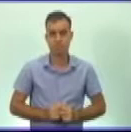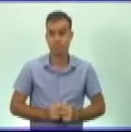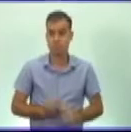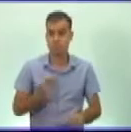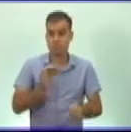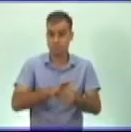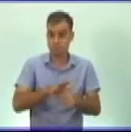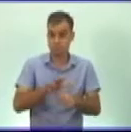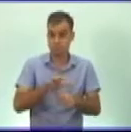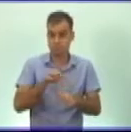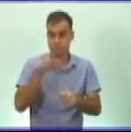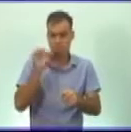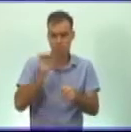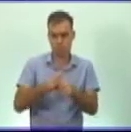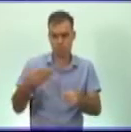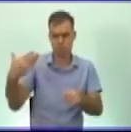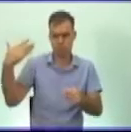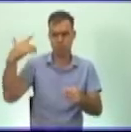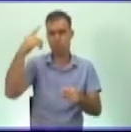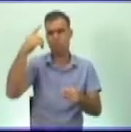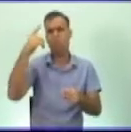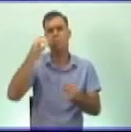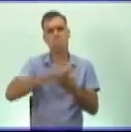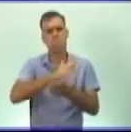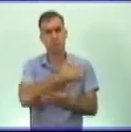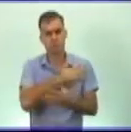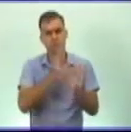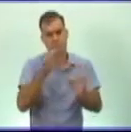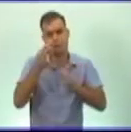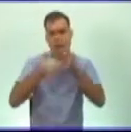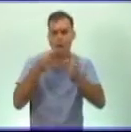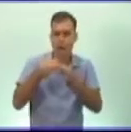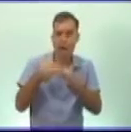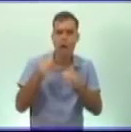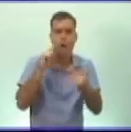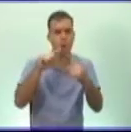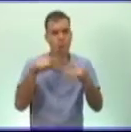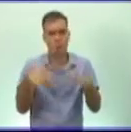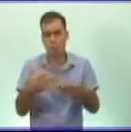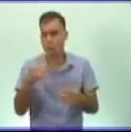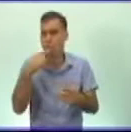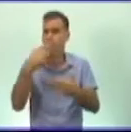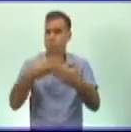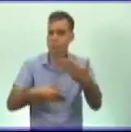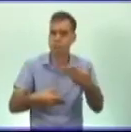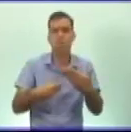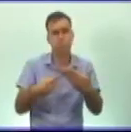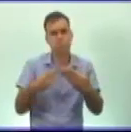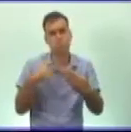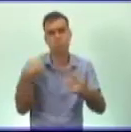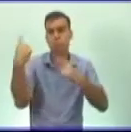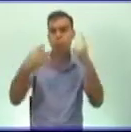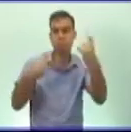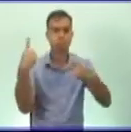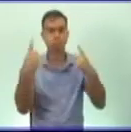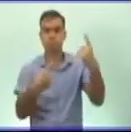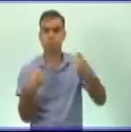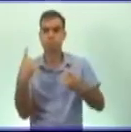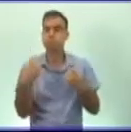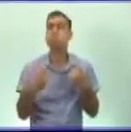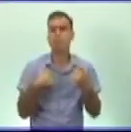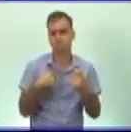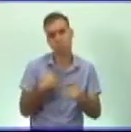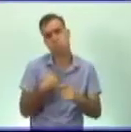estas transmisiones hicimos alusión a lo mismo, pero bueno, ha habido preocupaciones, inquietudes y bueno, vamos a dar estos